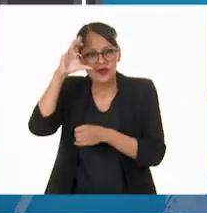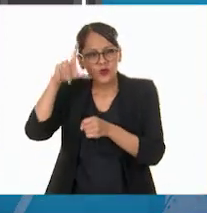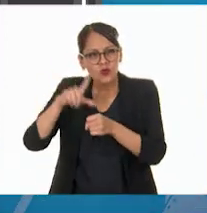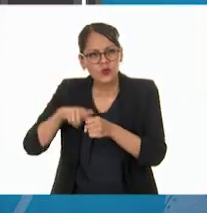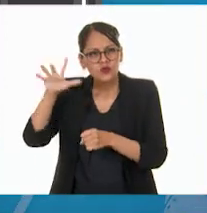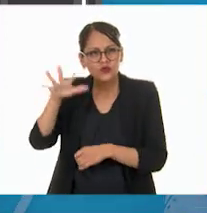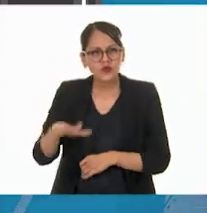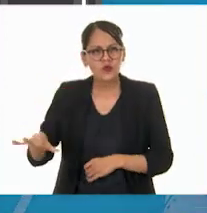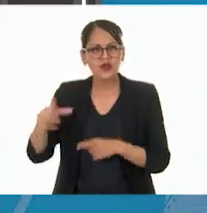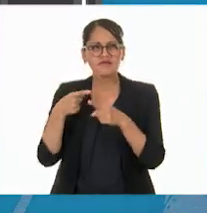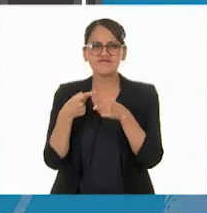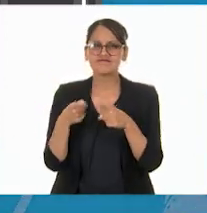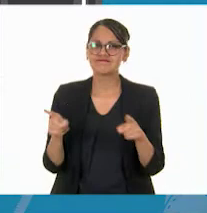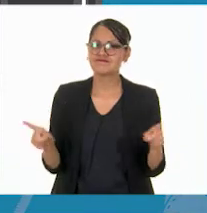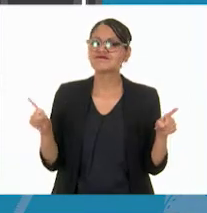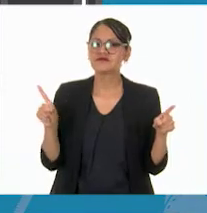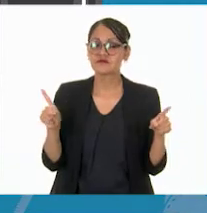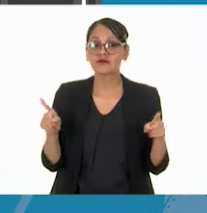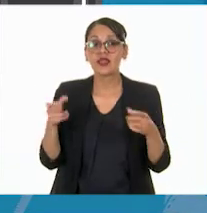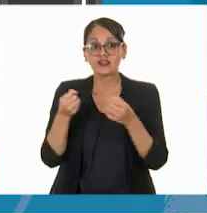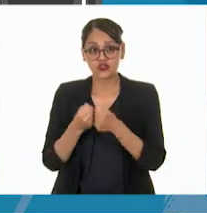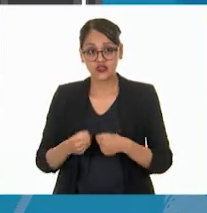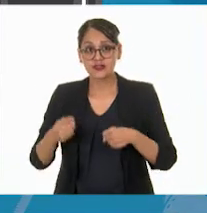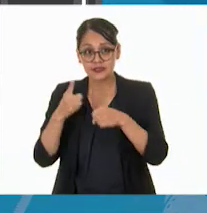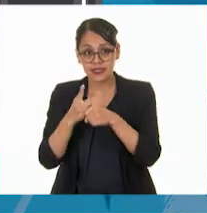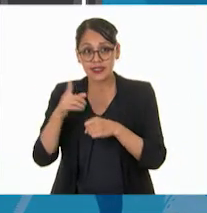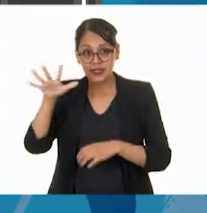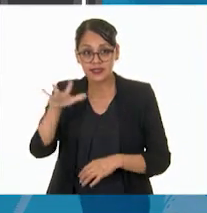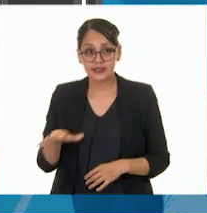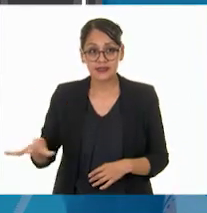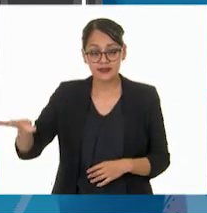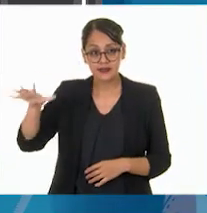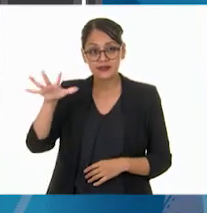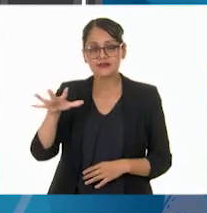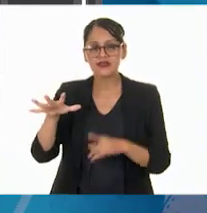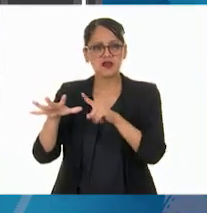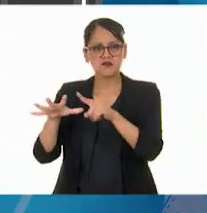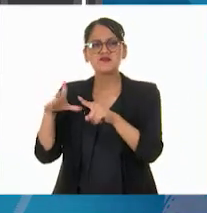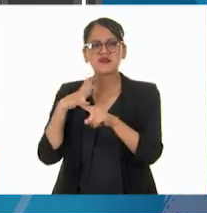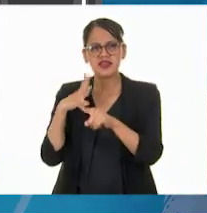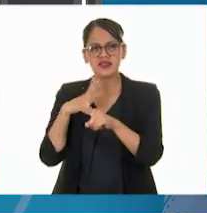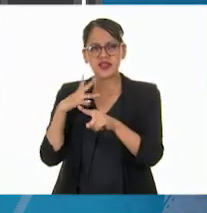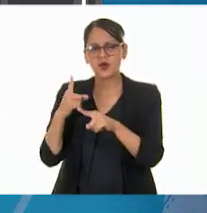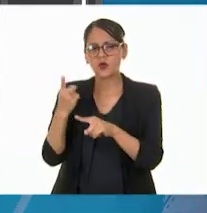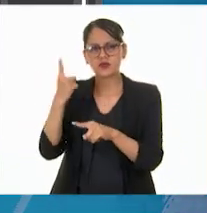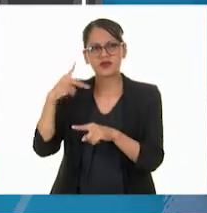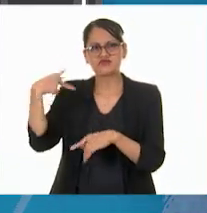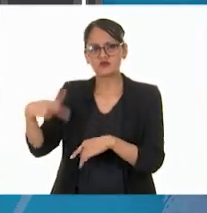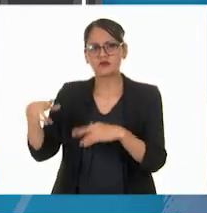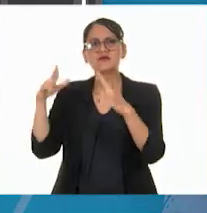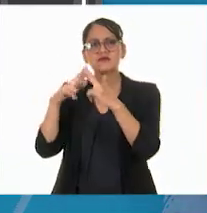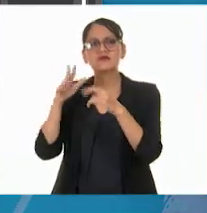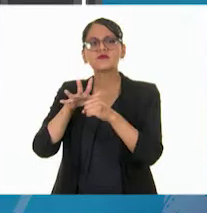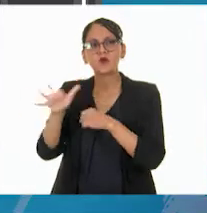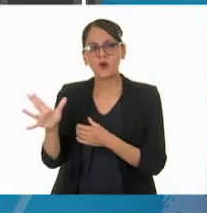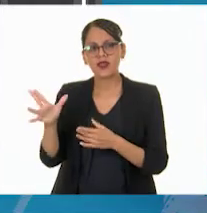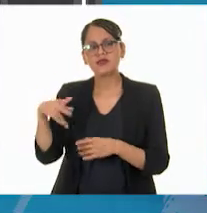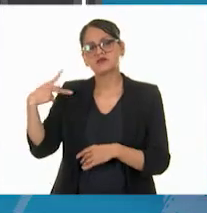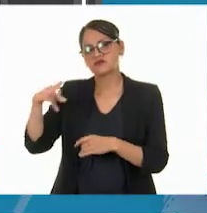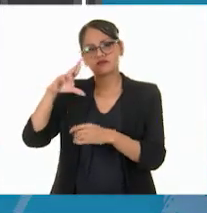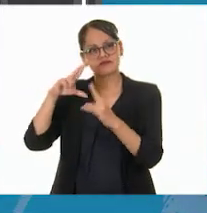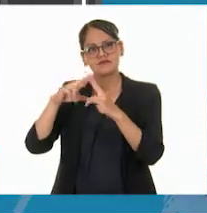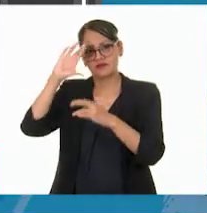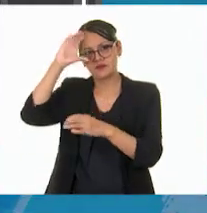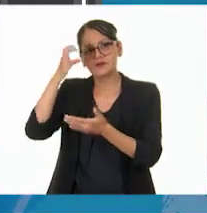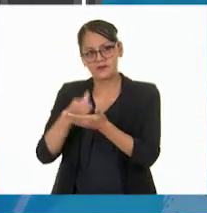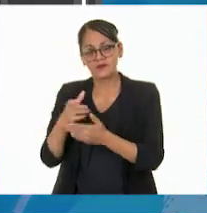muy distinta y una sociedad que tenía una sola religión, y esa religión era la religión